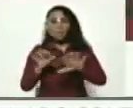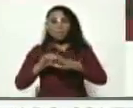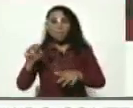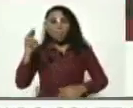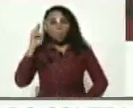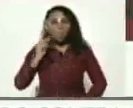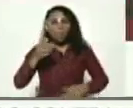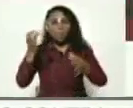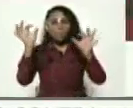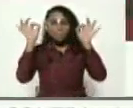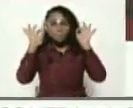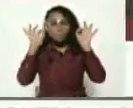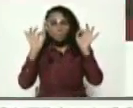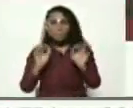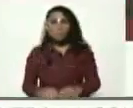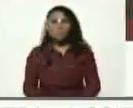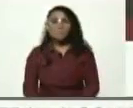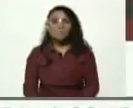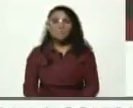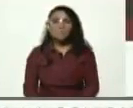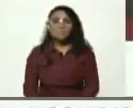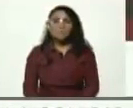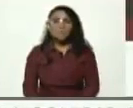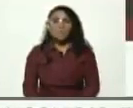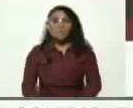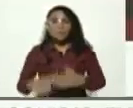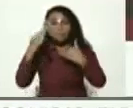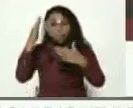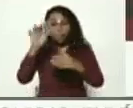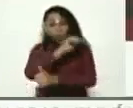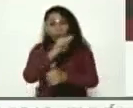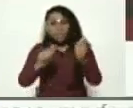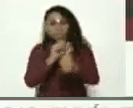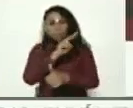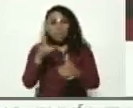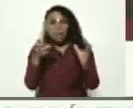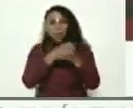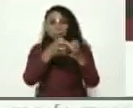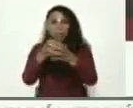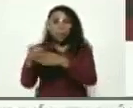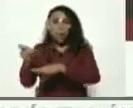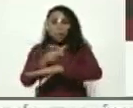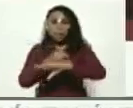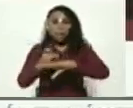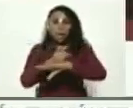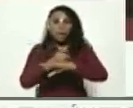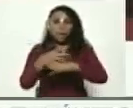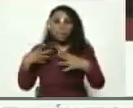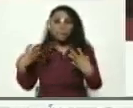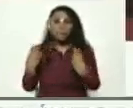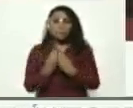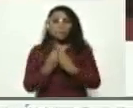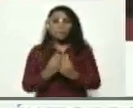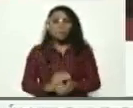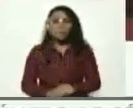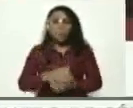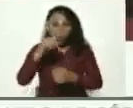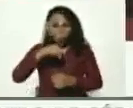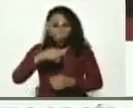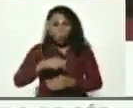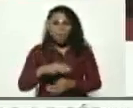compañera Erika Farías. Saludo a los vicepresidentes sectoriales de gobierno que nos acompañan hoy